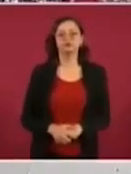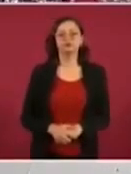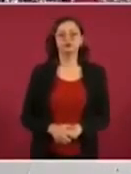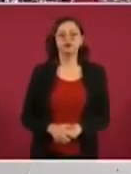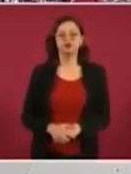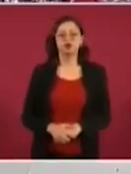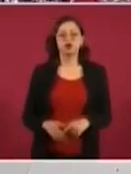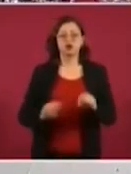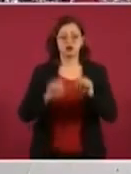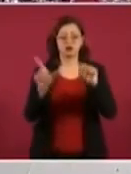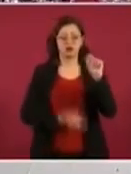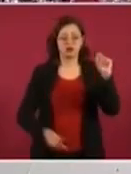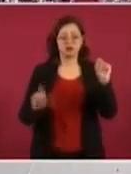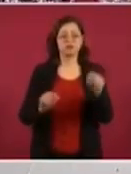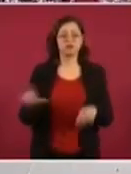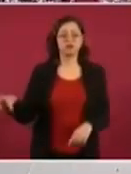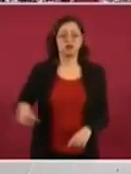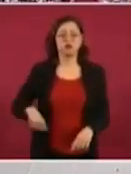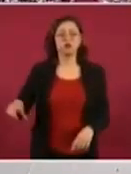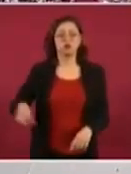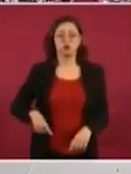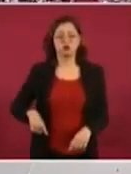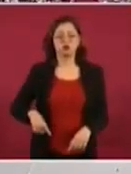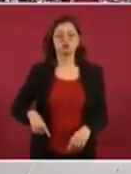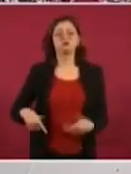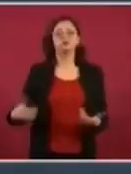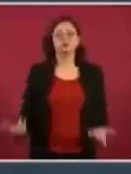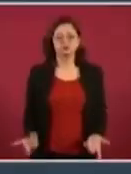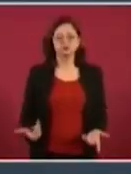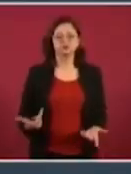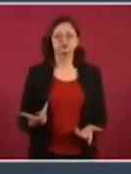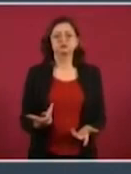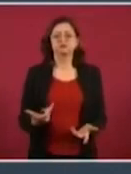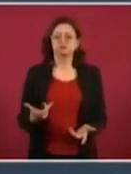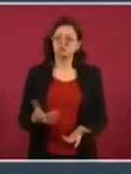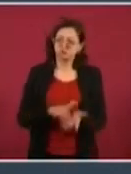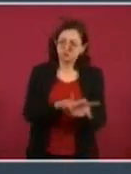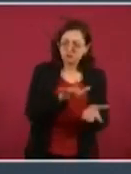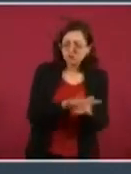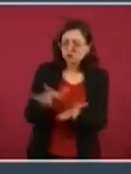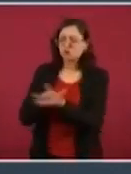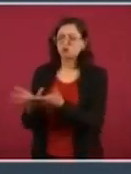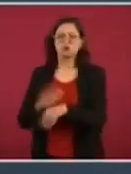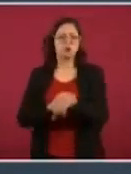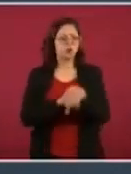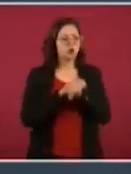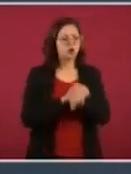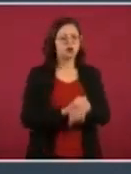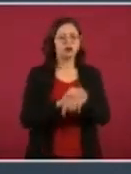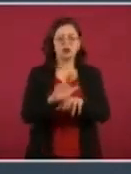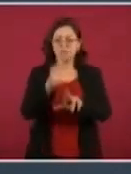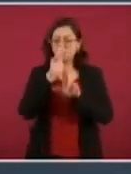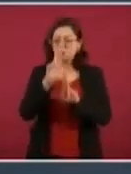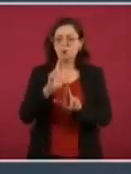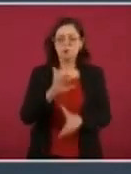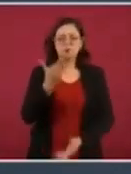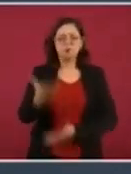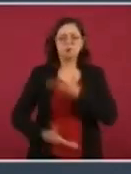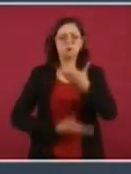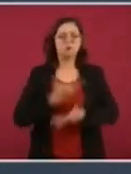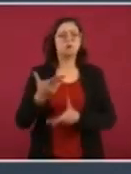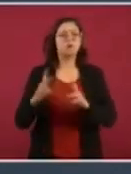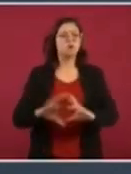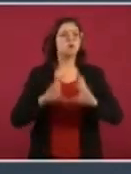El gobierno de México ofrece cooperación, amistad y respeto a todas